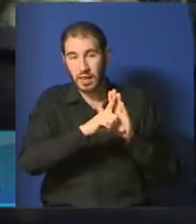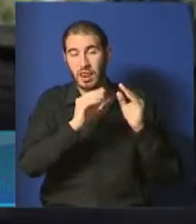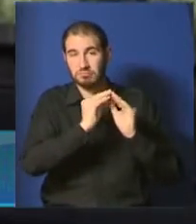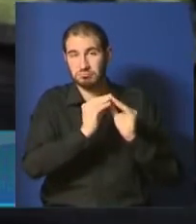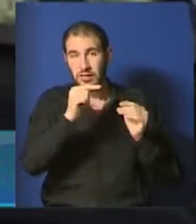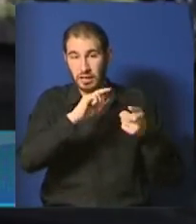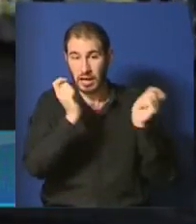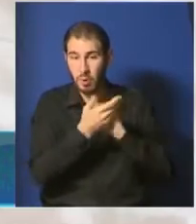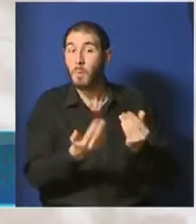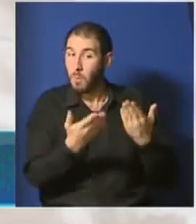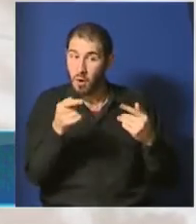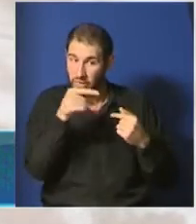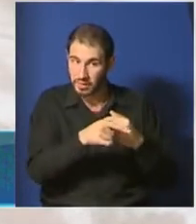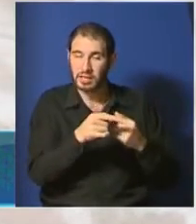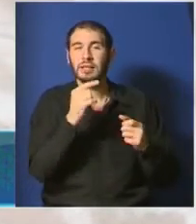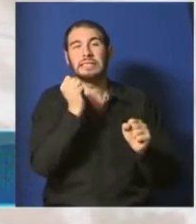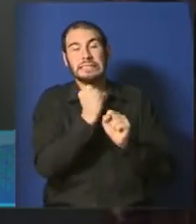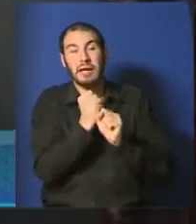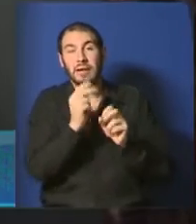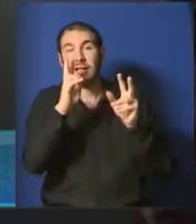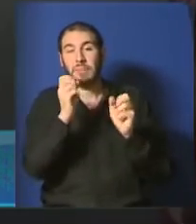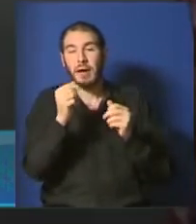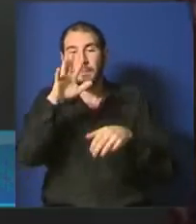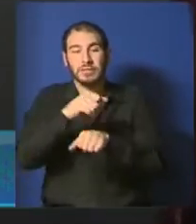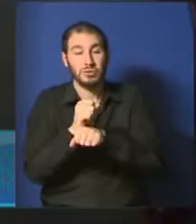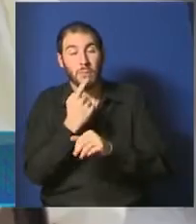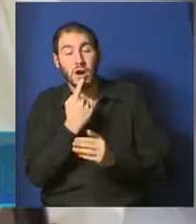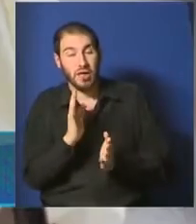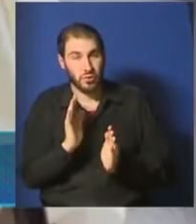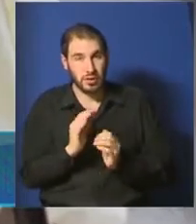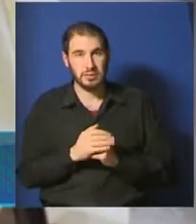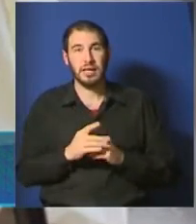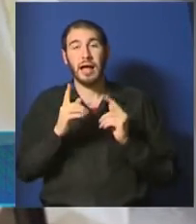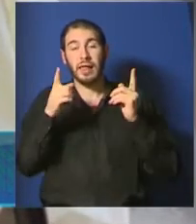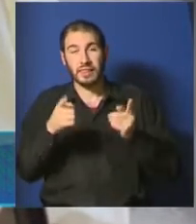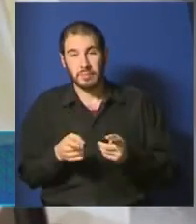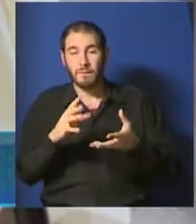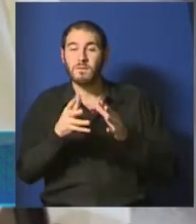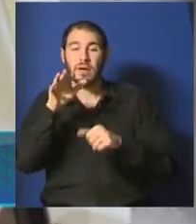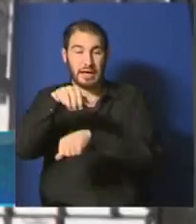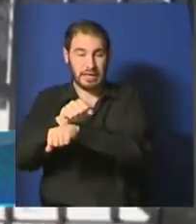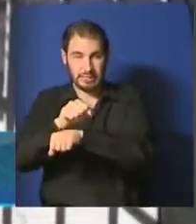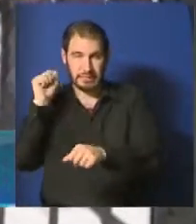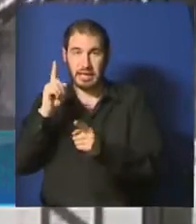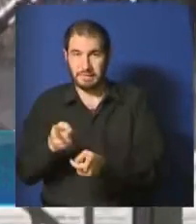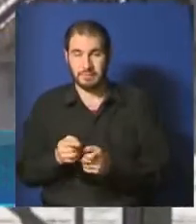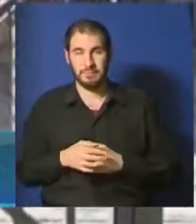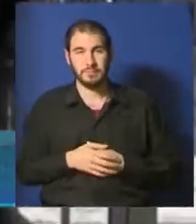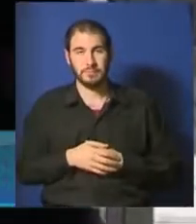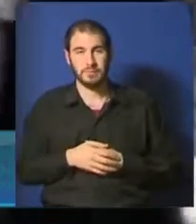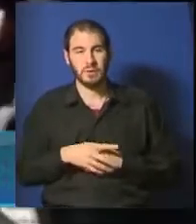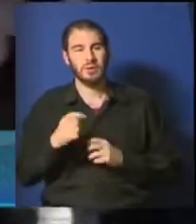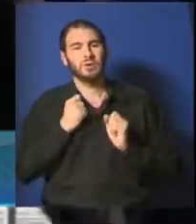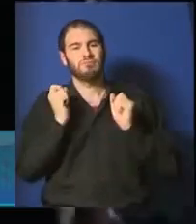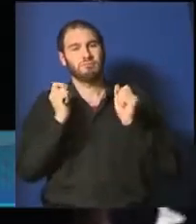de reformar, ¿no es cierto?, trabajar sobre las prisiones preventivas, sobre los sistemas de carcelación. Yo les